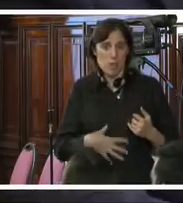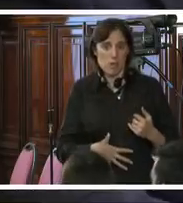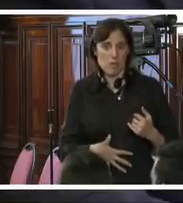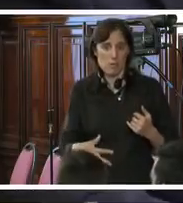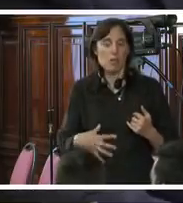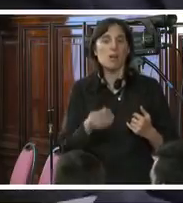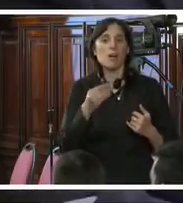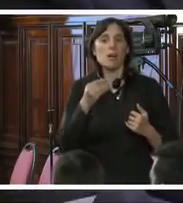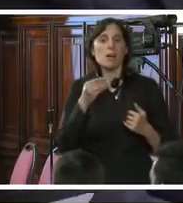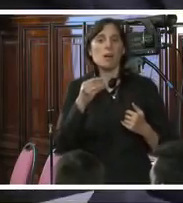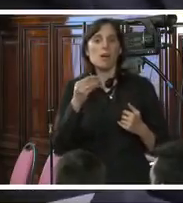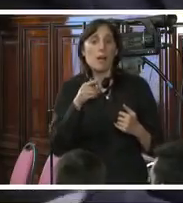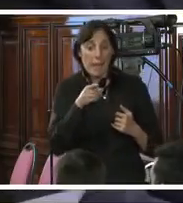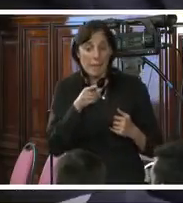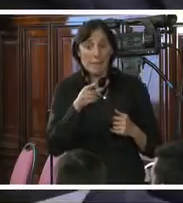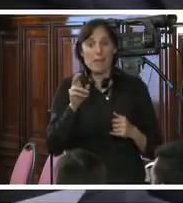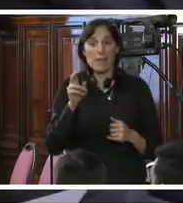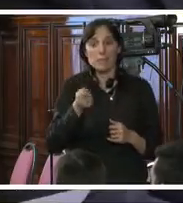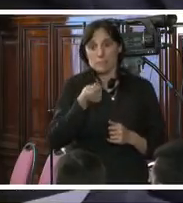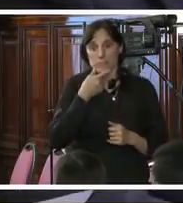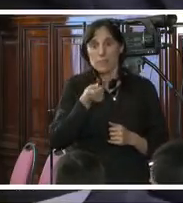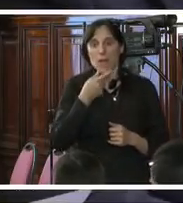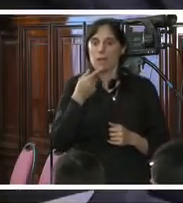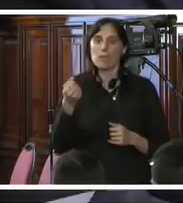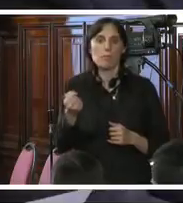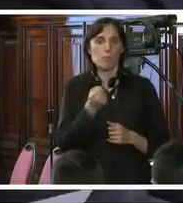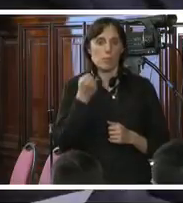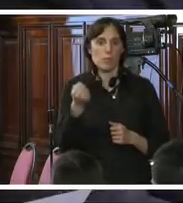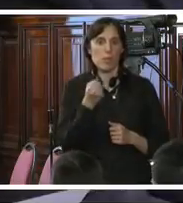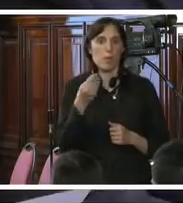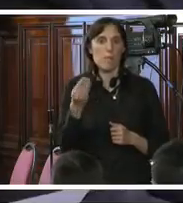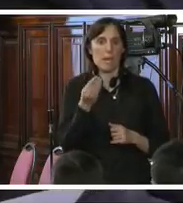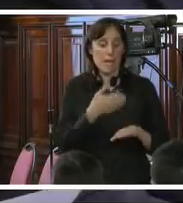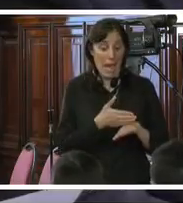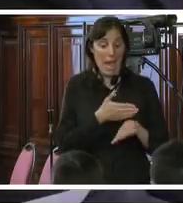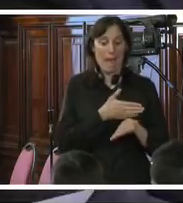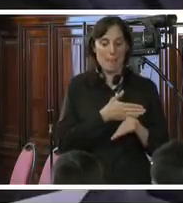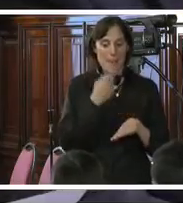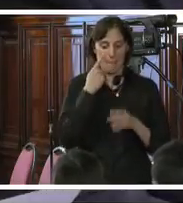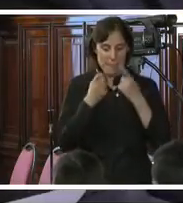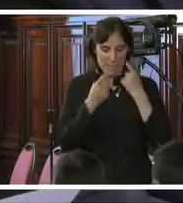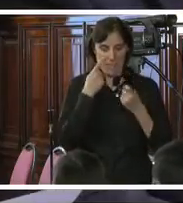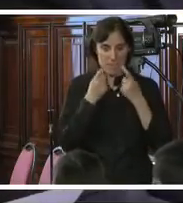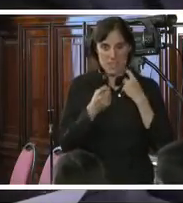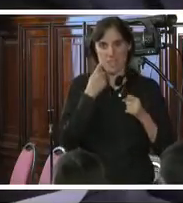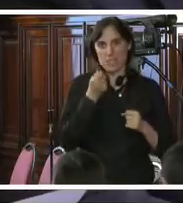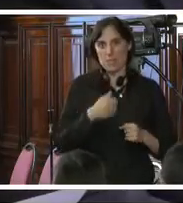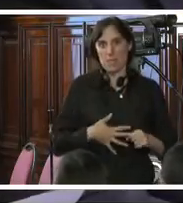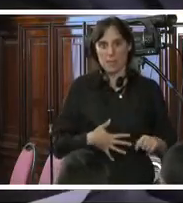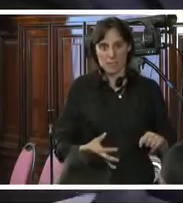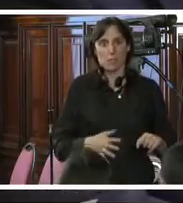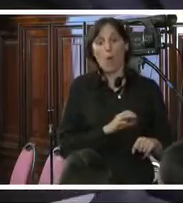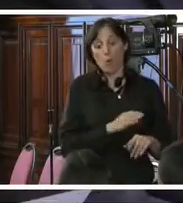que el acceso al anticonceptivo oral de emergencia es supremamente importante para la prevención de embarazos y maternidades forzadas producto de violaciones